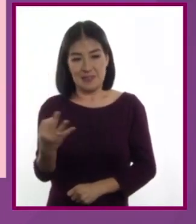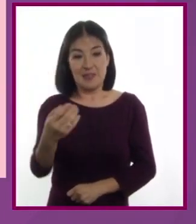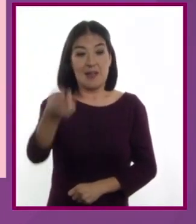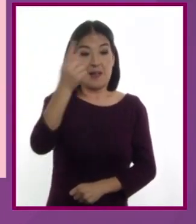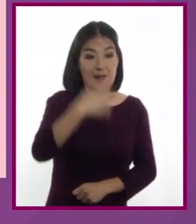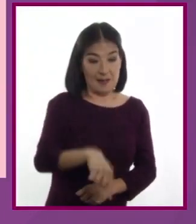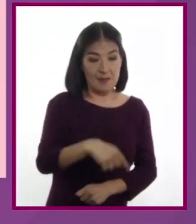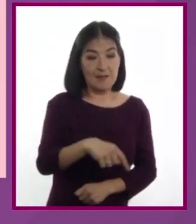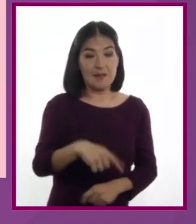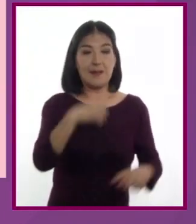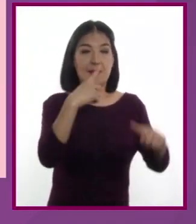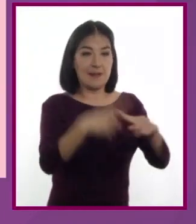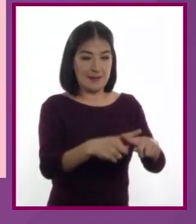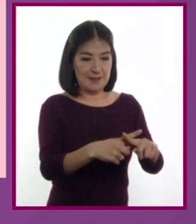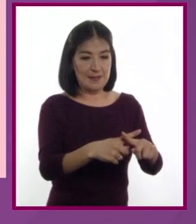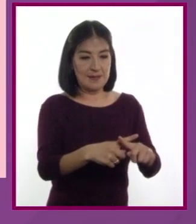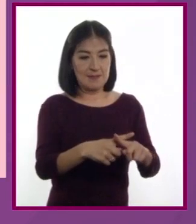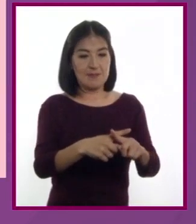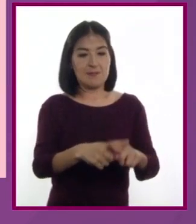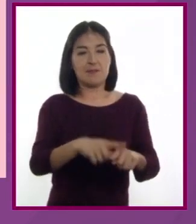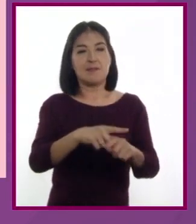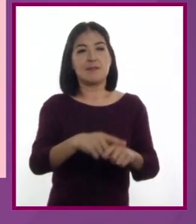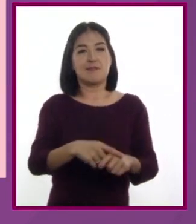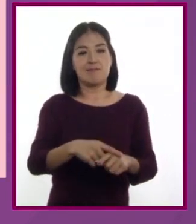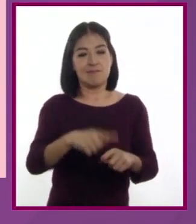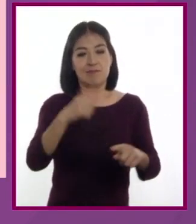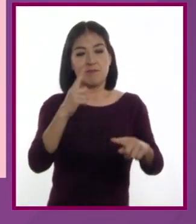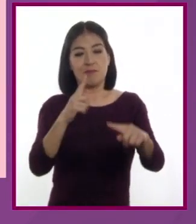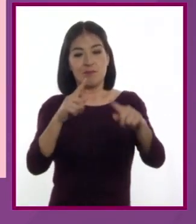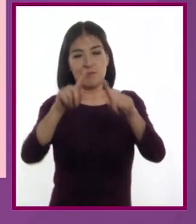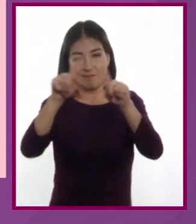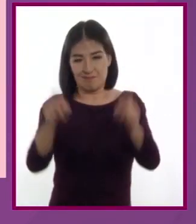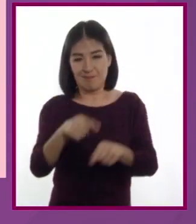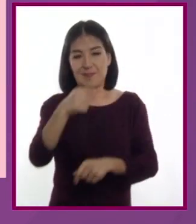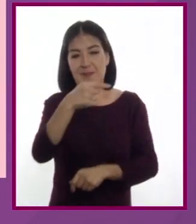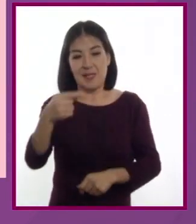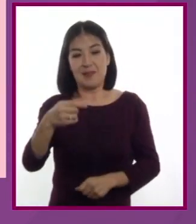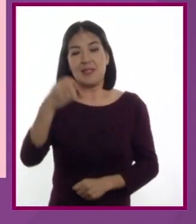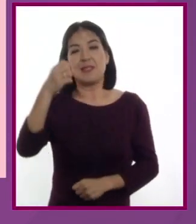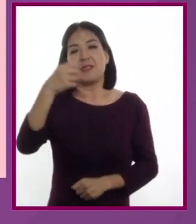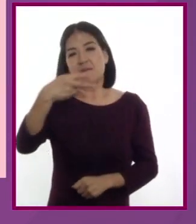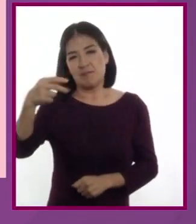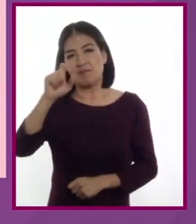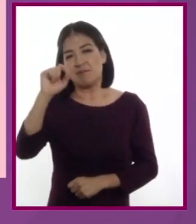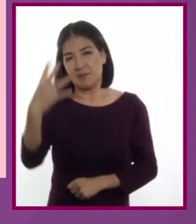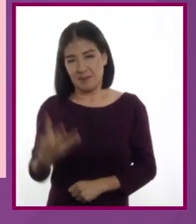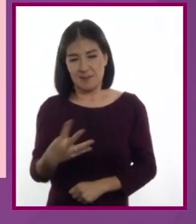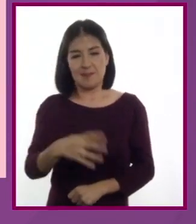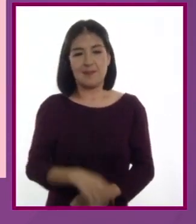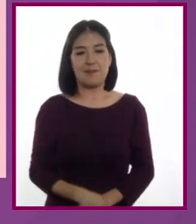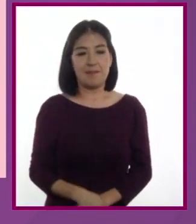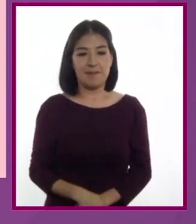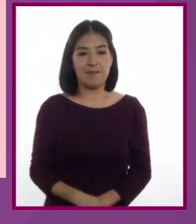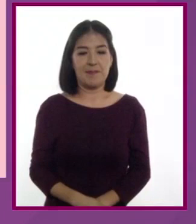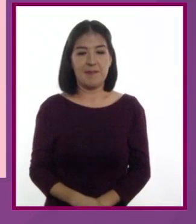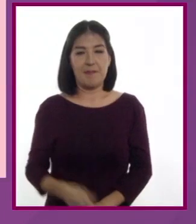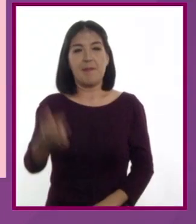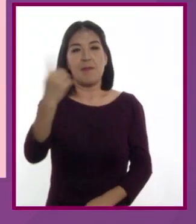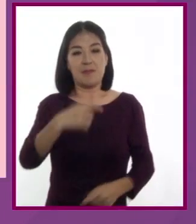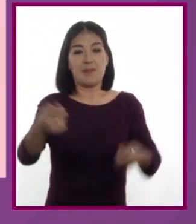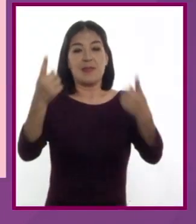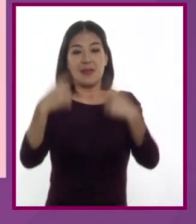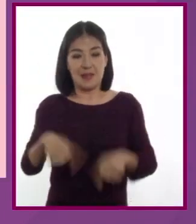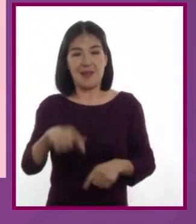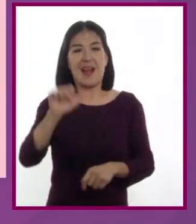que x por 6 negativo es igual a 24. El paso anterior le permite